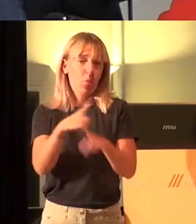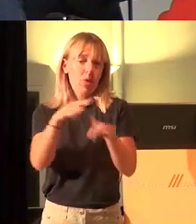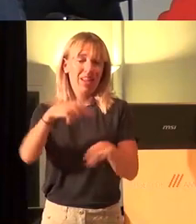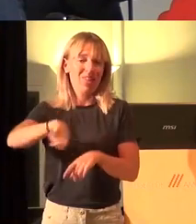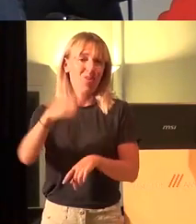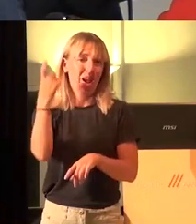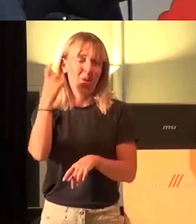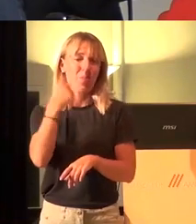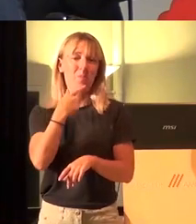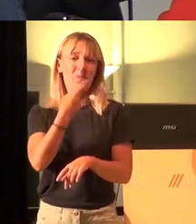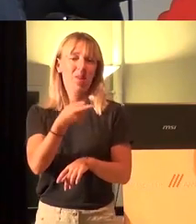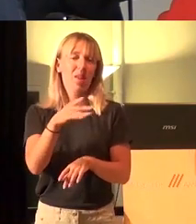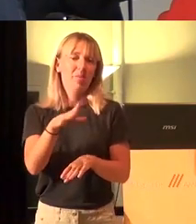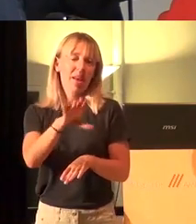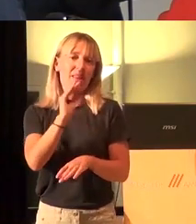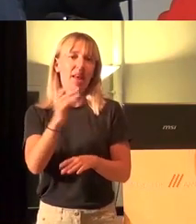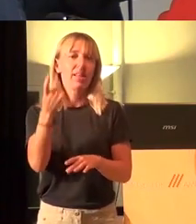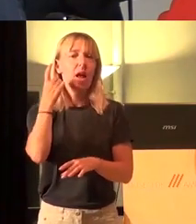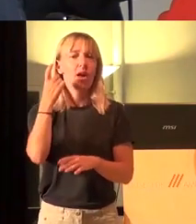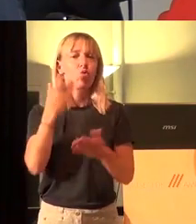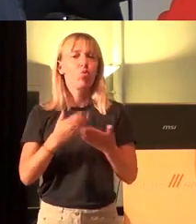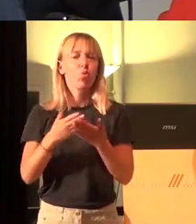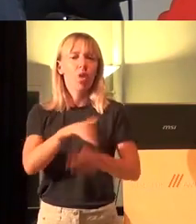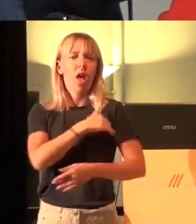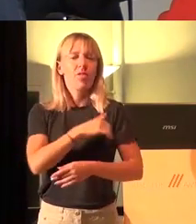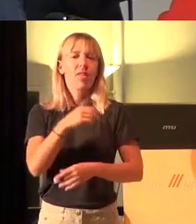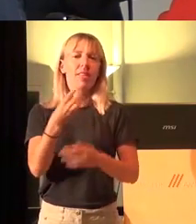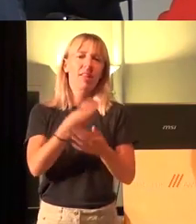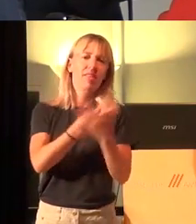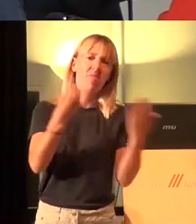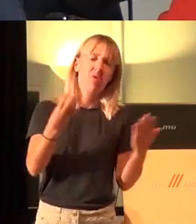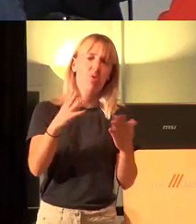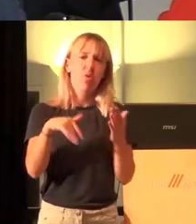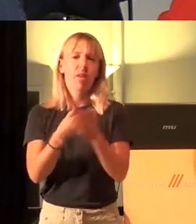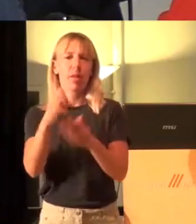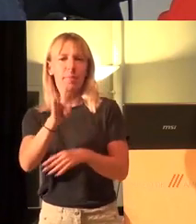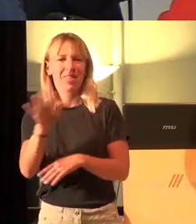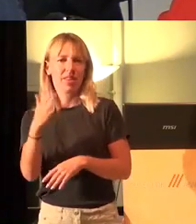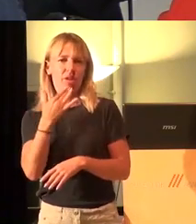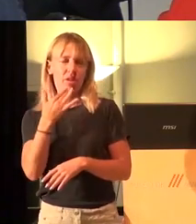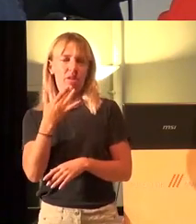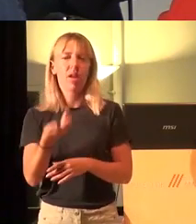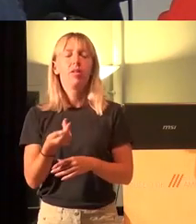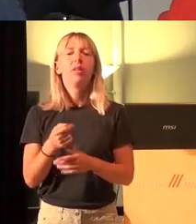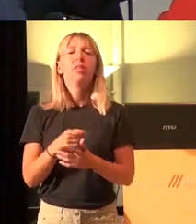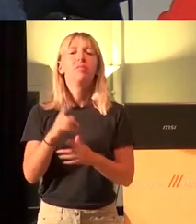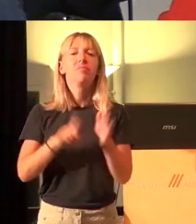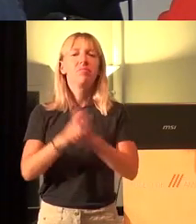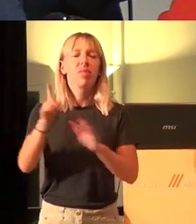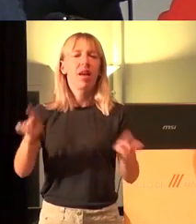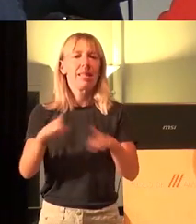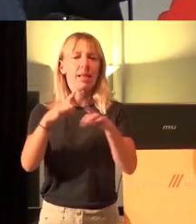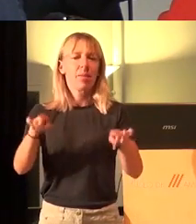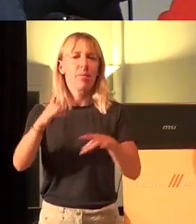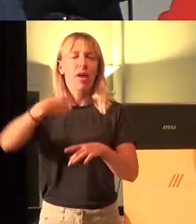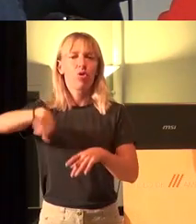menciona Cristina, para que entendáis, son estudiantes, tienen 18 o 25 años. Y además de desarrollarlos como grandes intérpretes, para